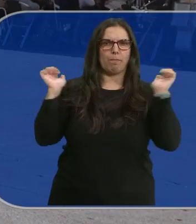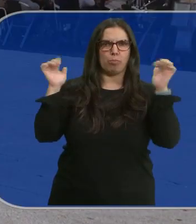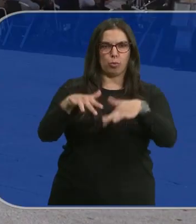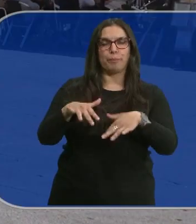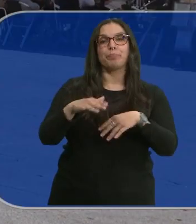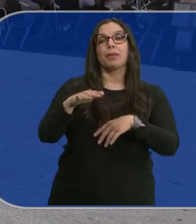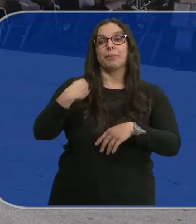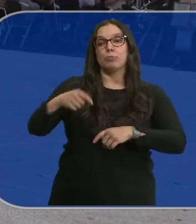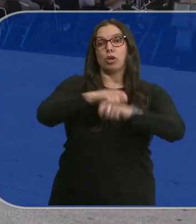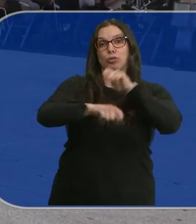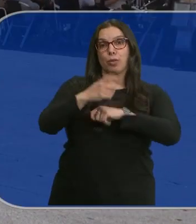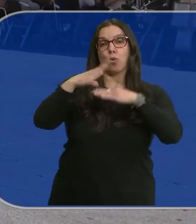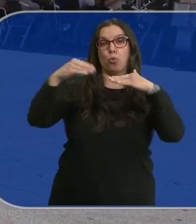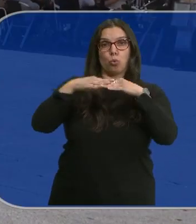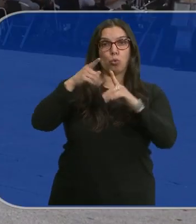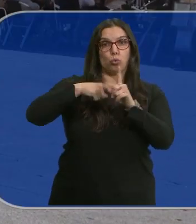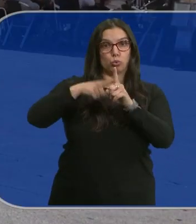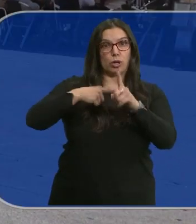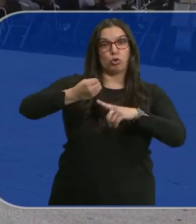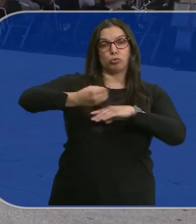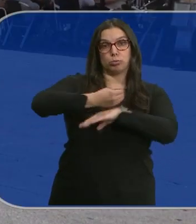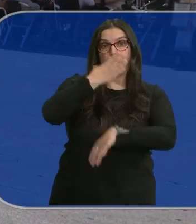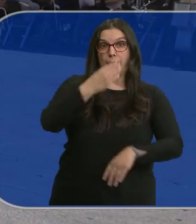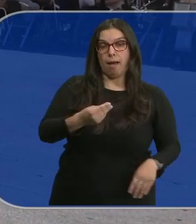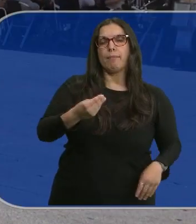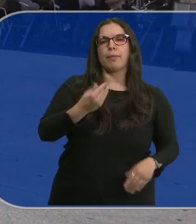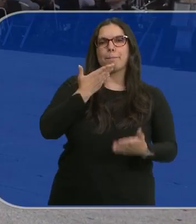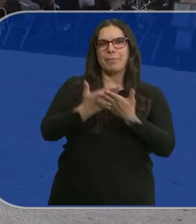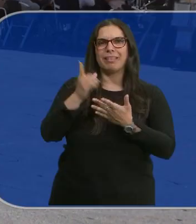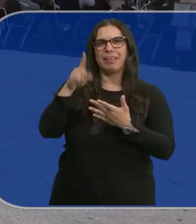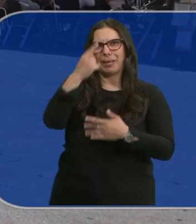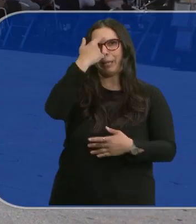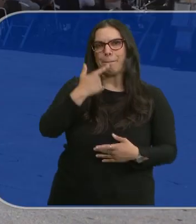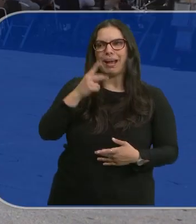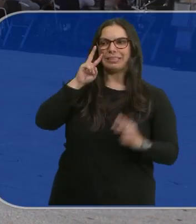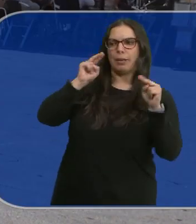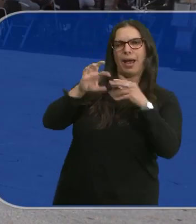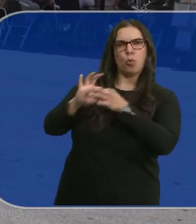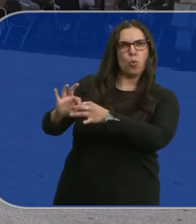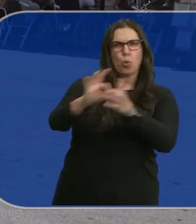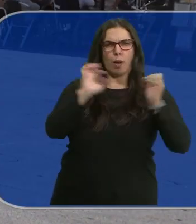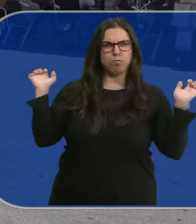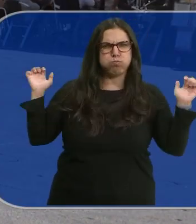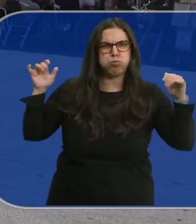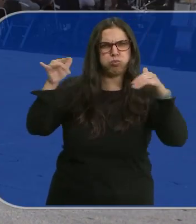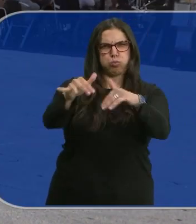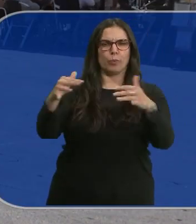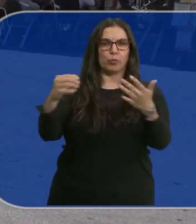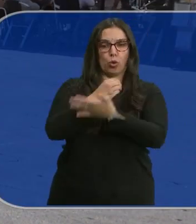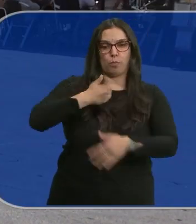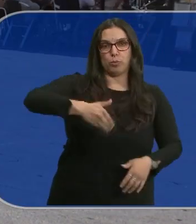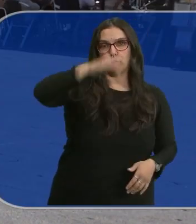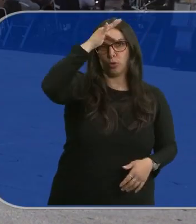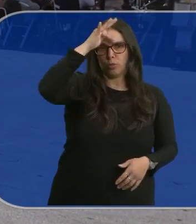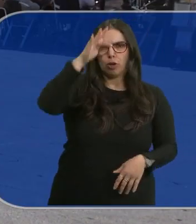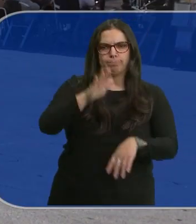planteada desde la Asociación de Usuarios del AVE, que esperan también en una imagen de unidad de la calle con una asistencia masiva este domingo